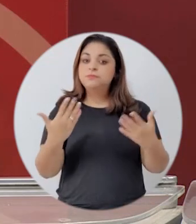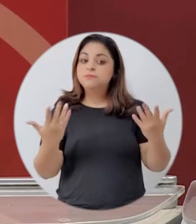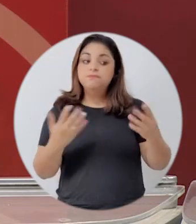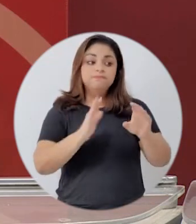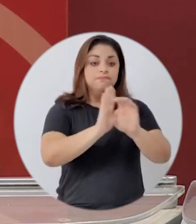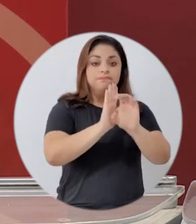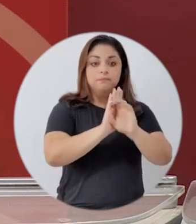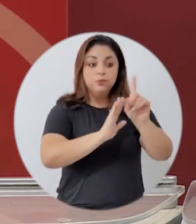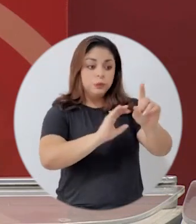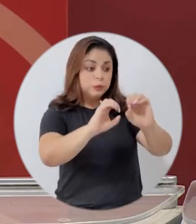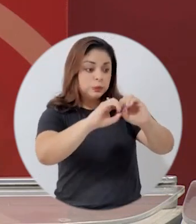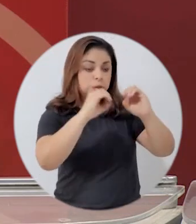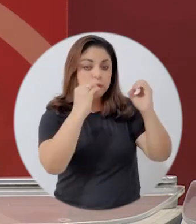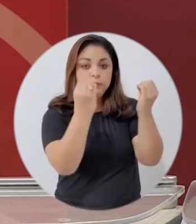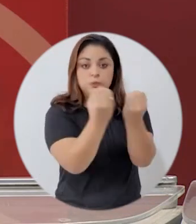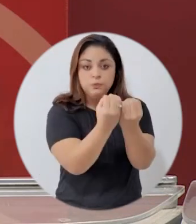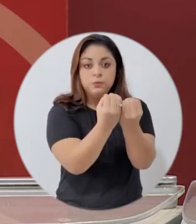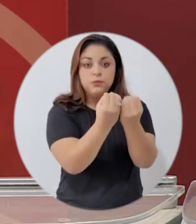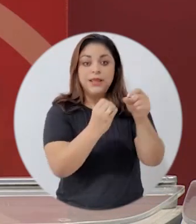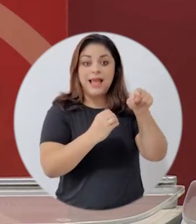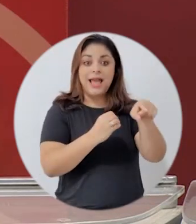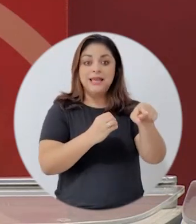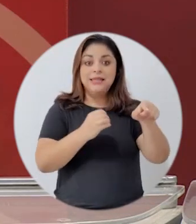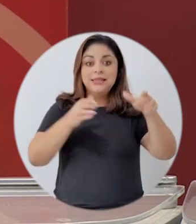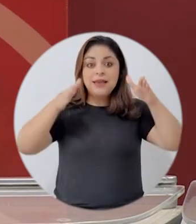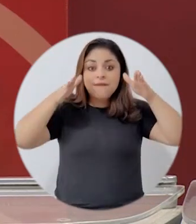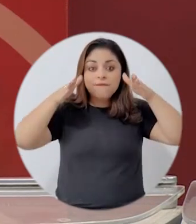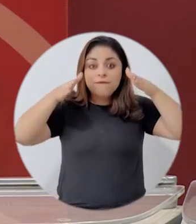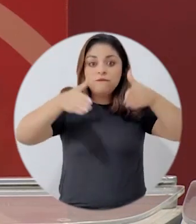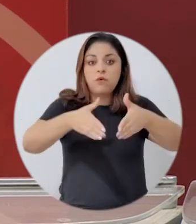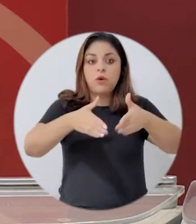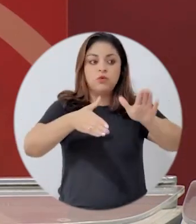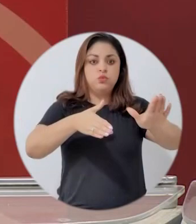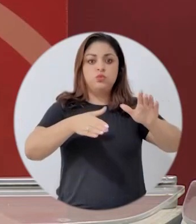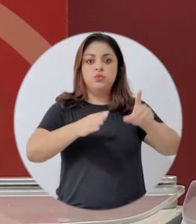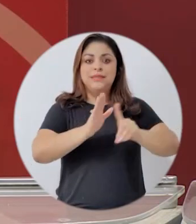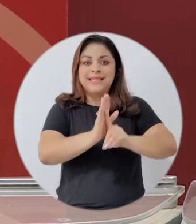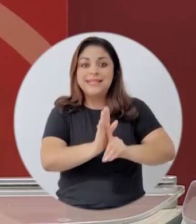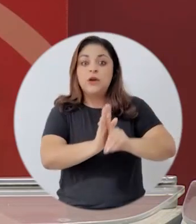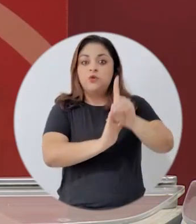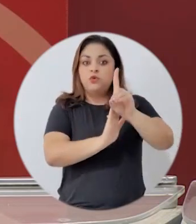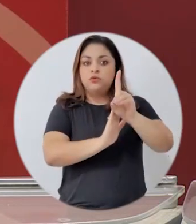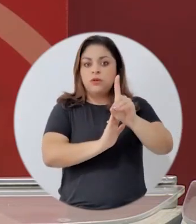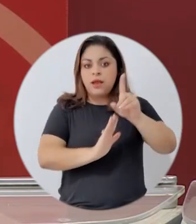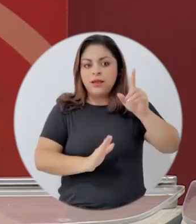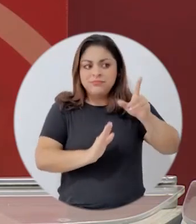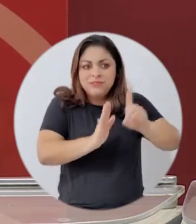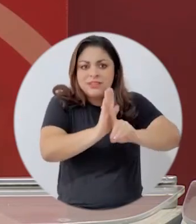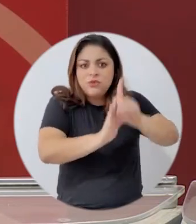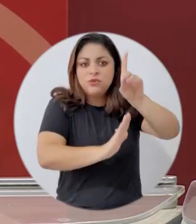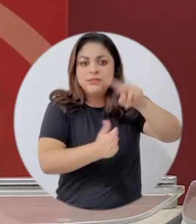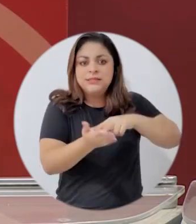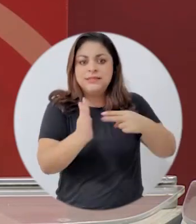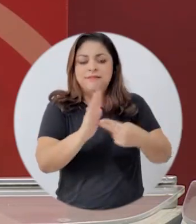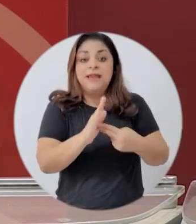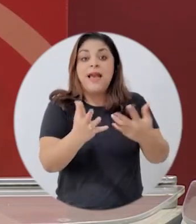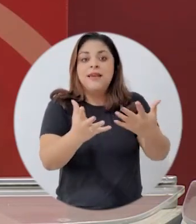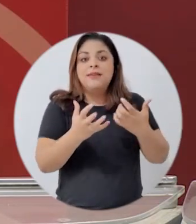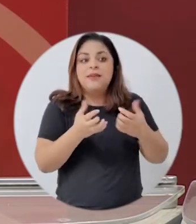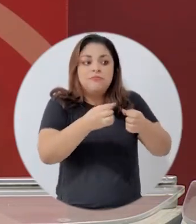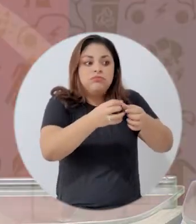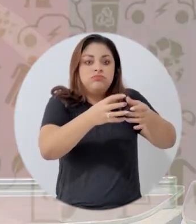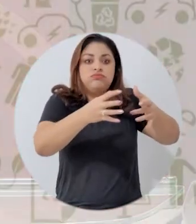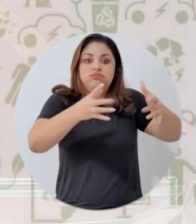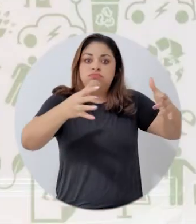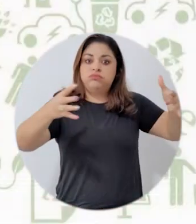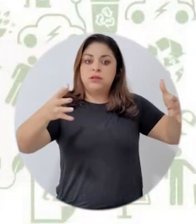bajo un enfoque de desarrollo sostenible no quiera crecer, no quiera ganar más dinero. A menos de que seamos una entidad que no tenga